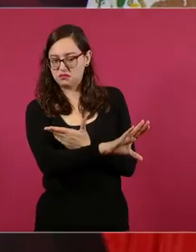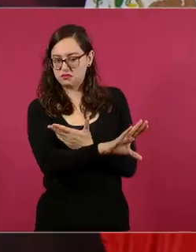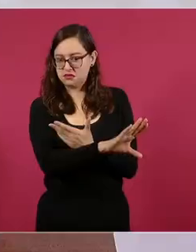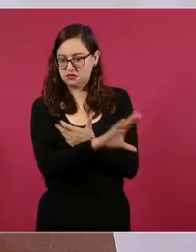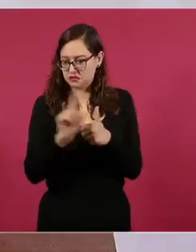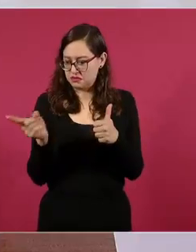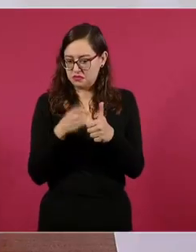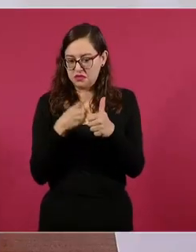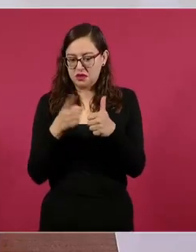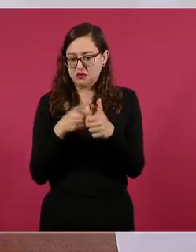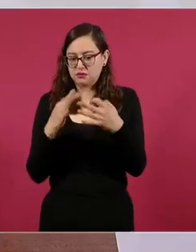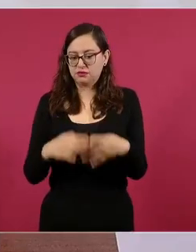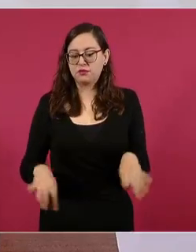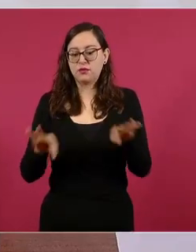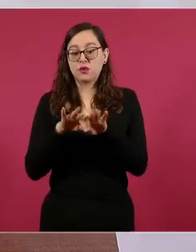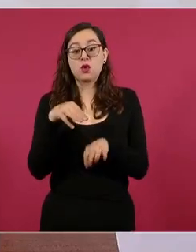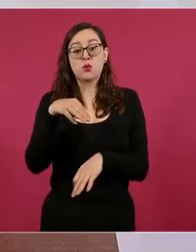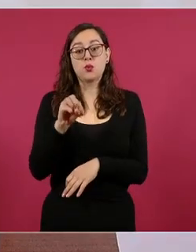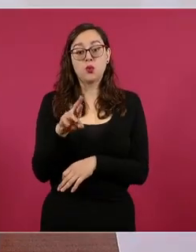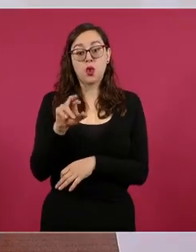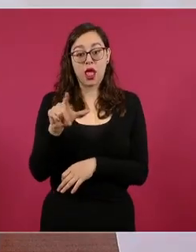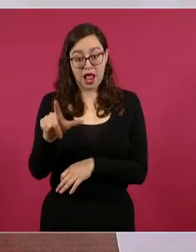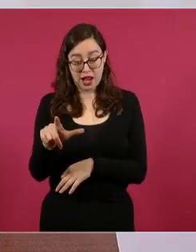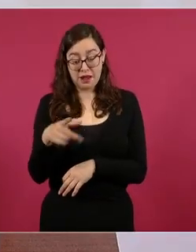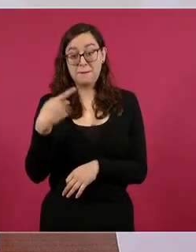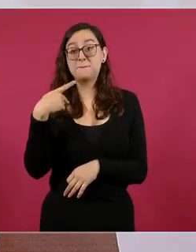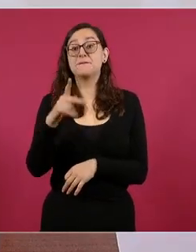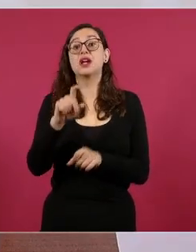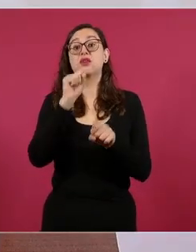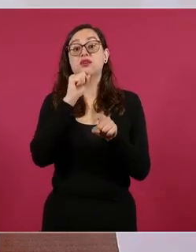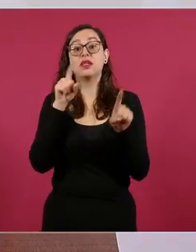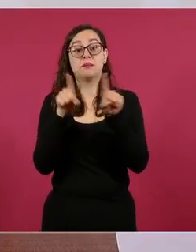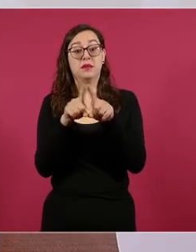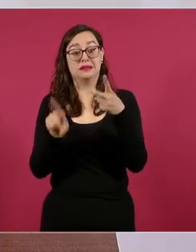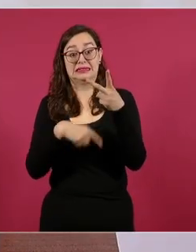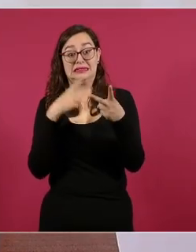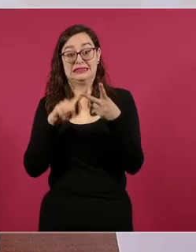de financiamiento para el desarrollo.